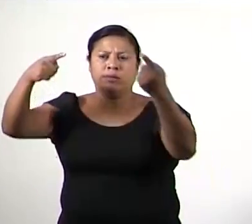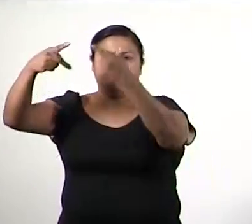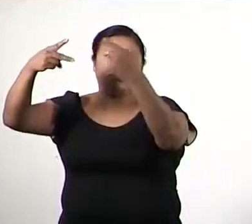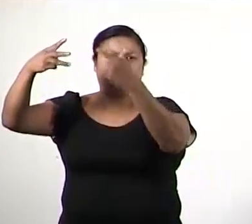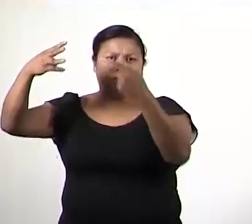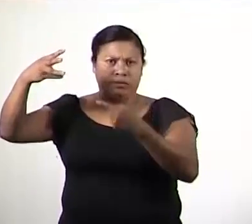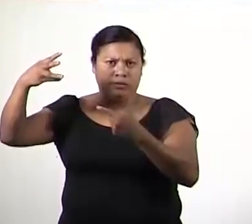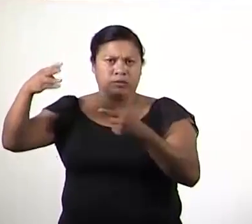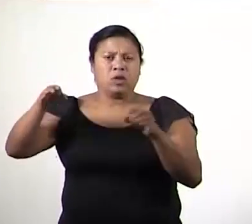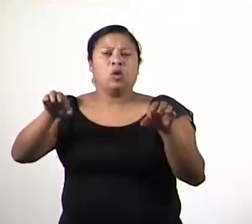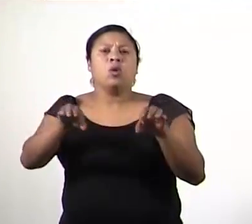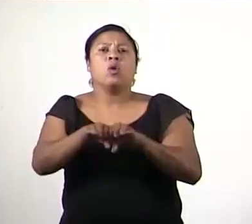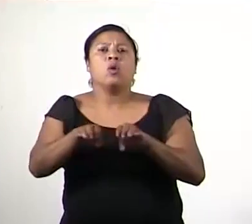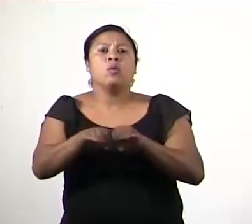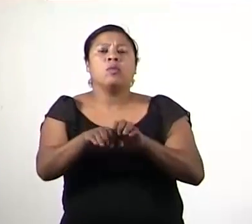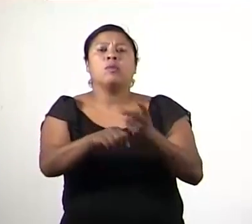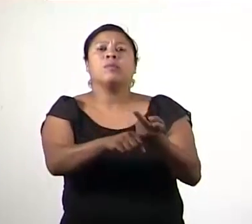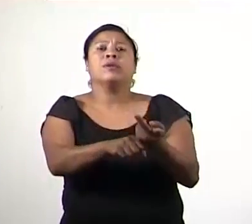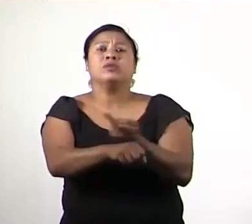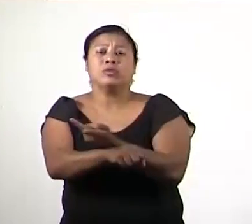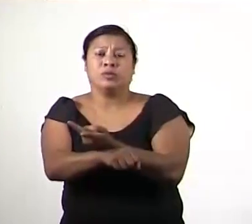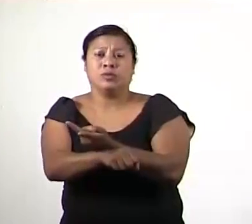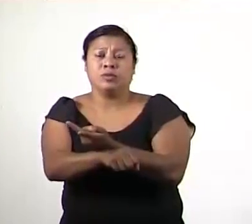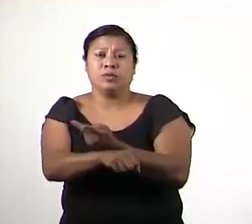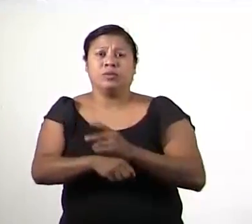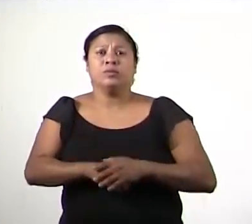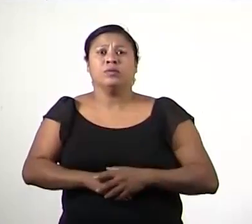¿Cómo ocurrió?